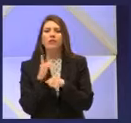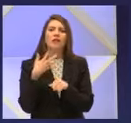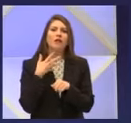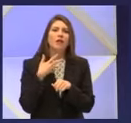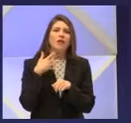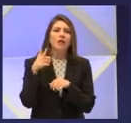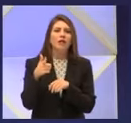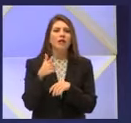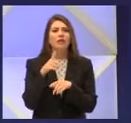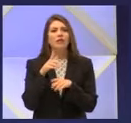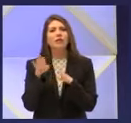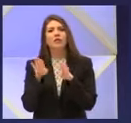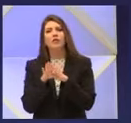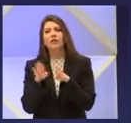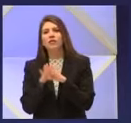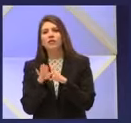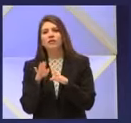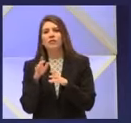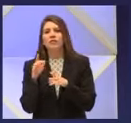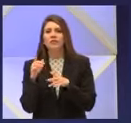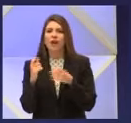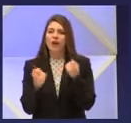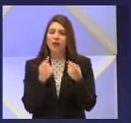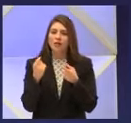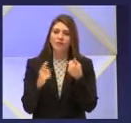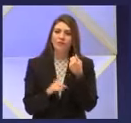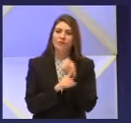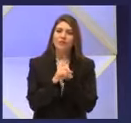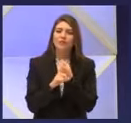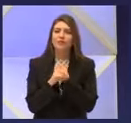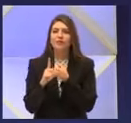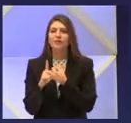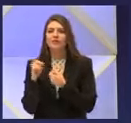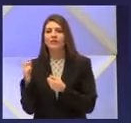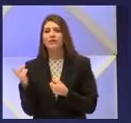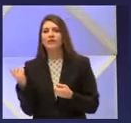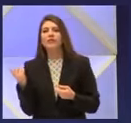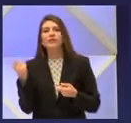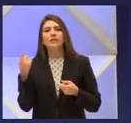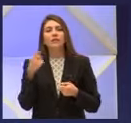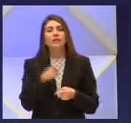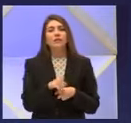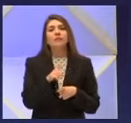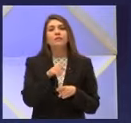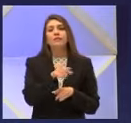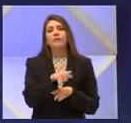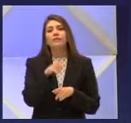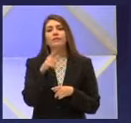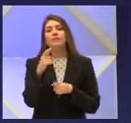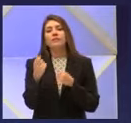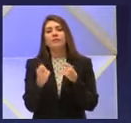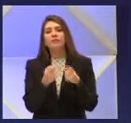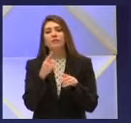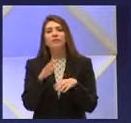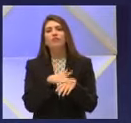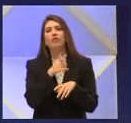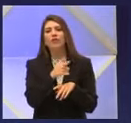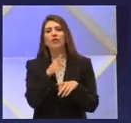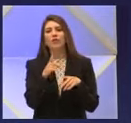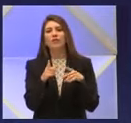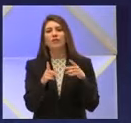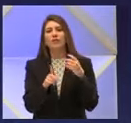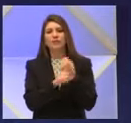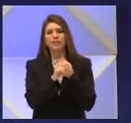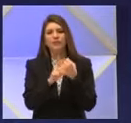un poco de guerra un poco de de problemática de posibles colisiones etcétera